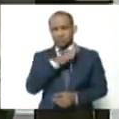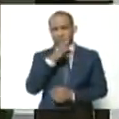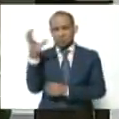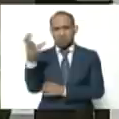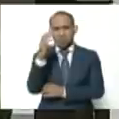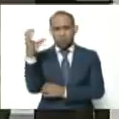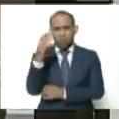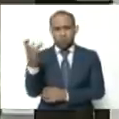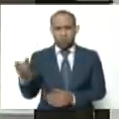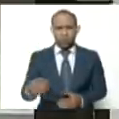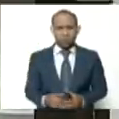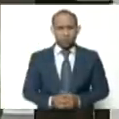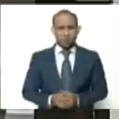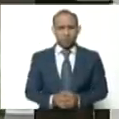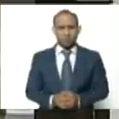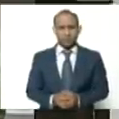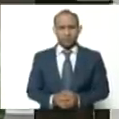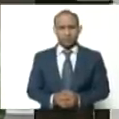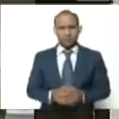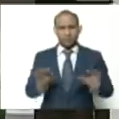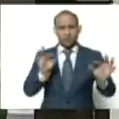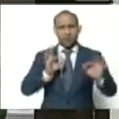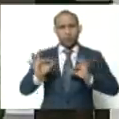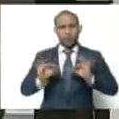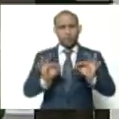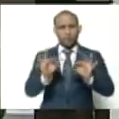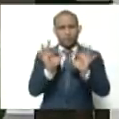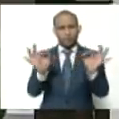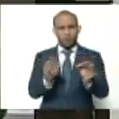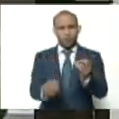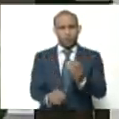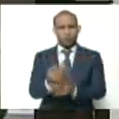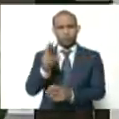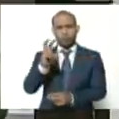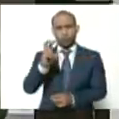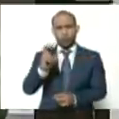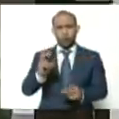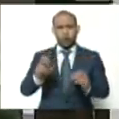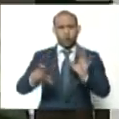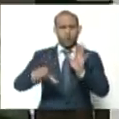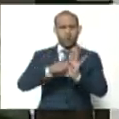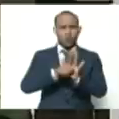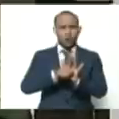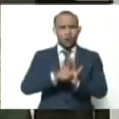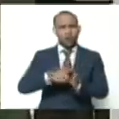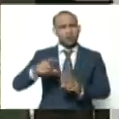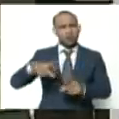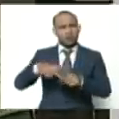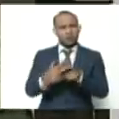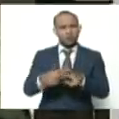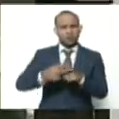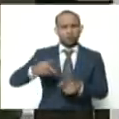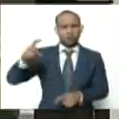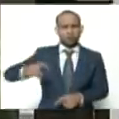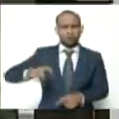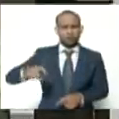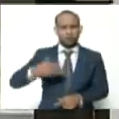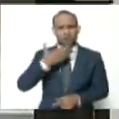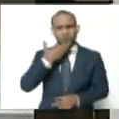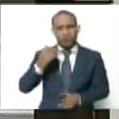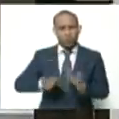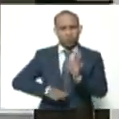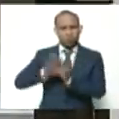Colombia. La adaptación de la ley orgánica de frontera para darnos los instrumentos necesarios para mejorar